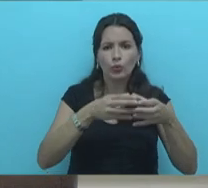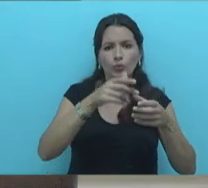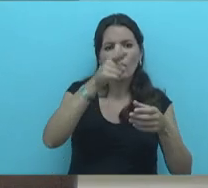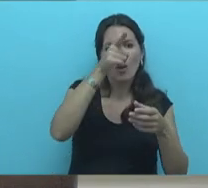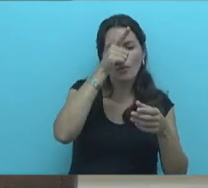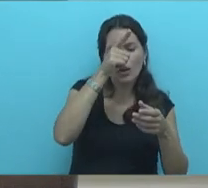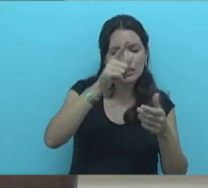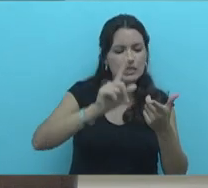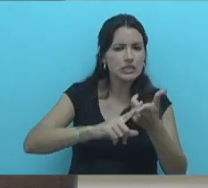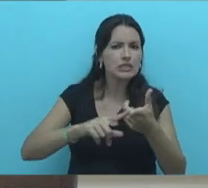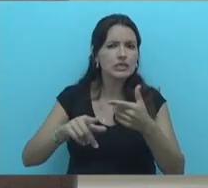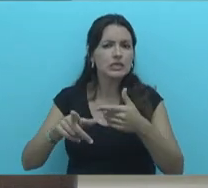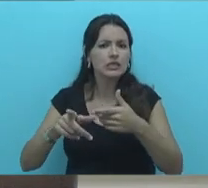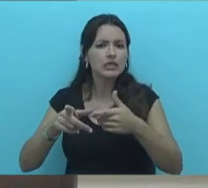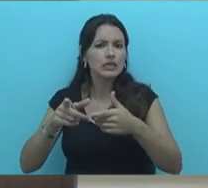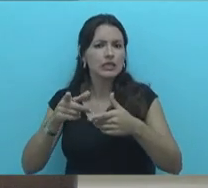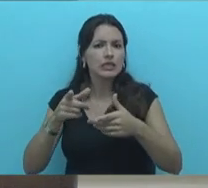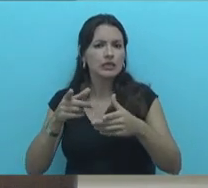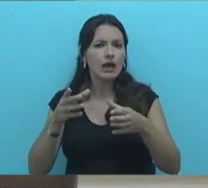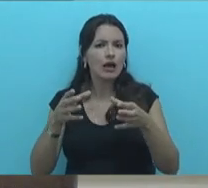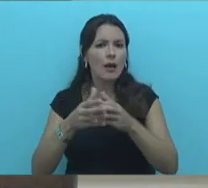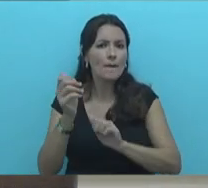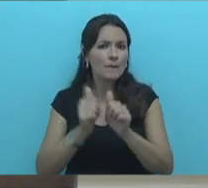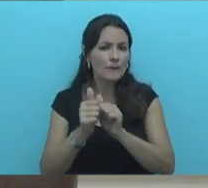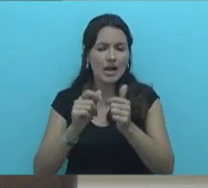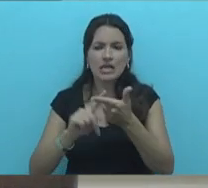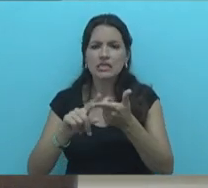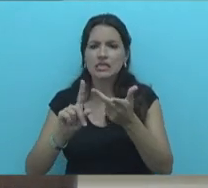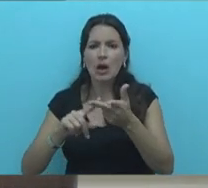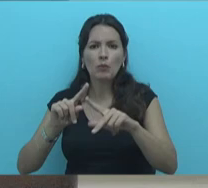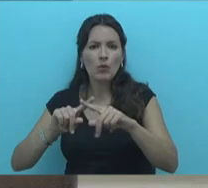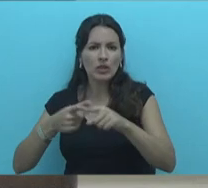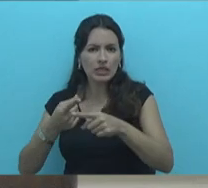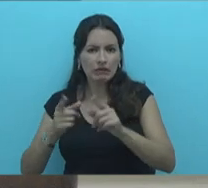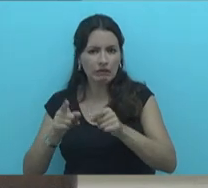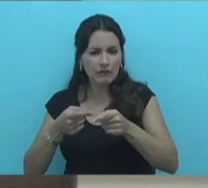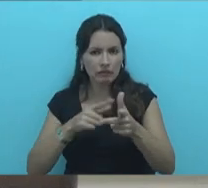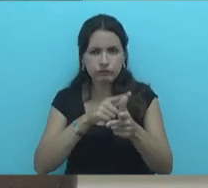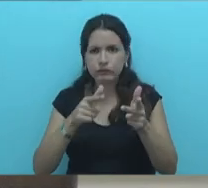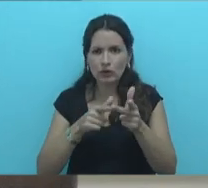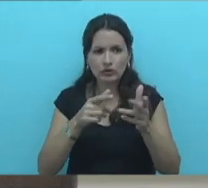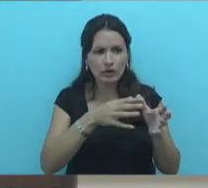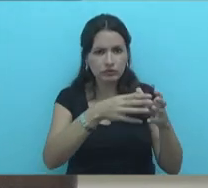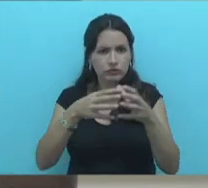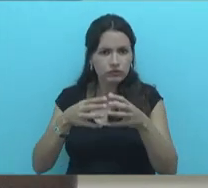de empresarios y también del poder político, porque sin ese poder no se hubiese